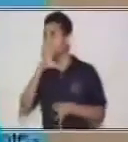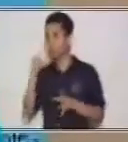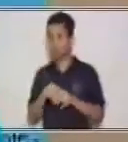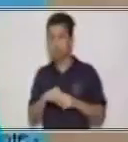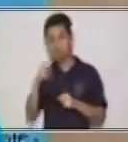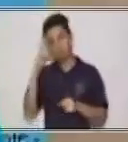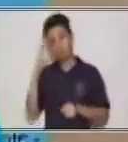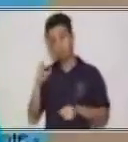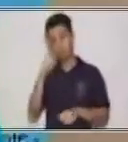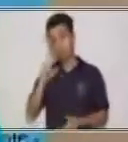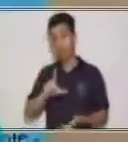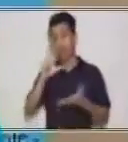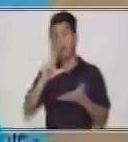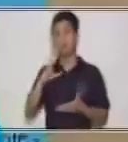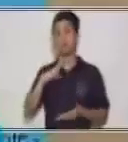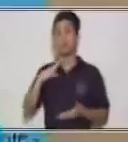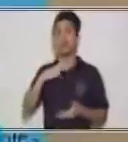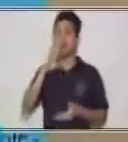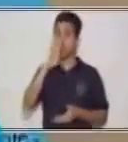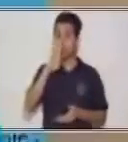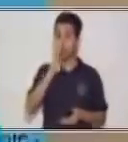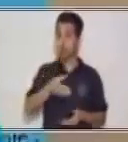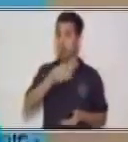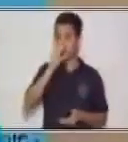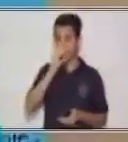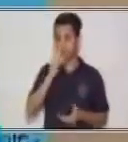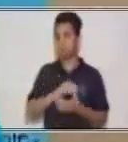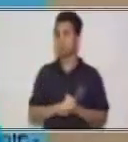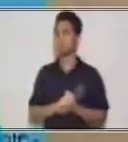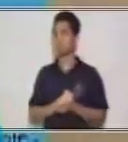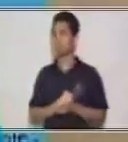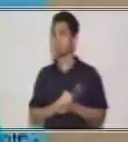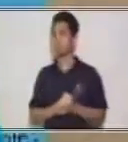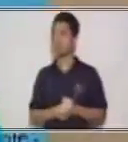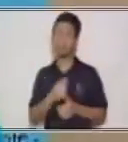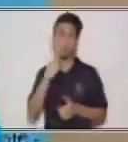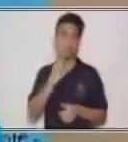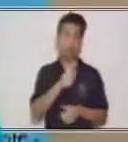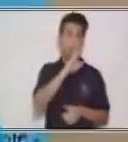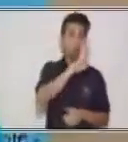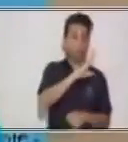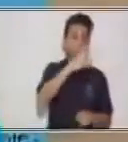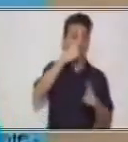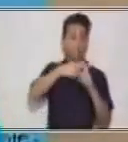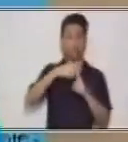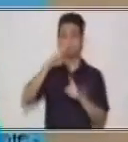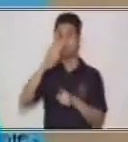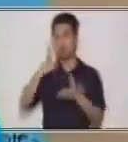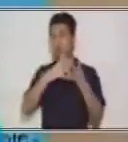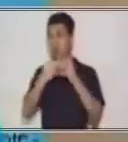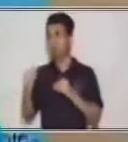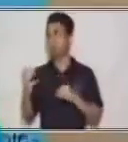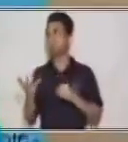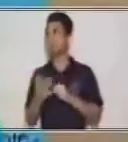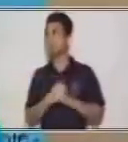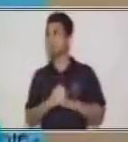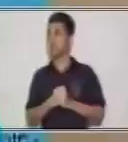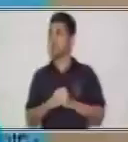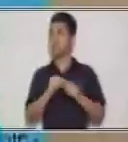vasos? 4. Entonces, 4 más 4, ¿cuánto sería?